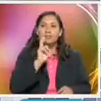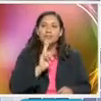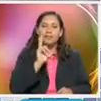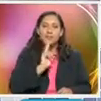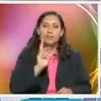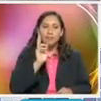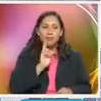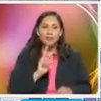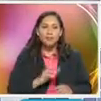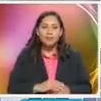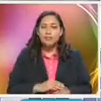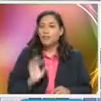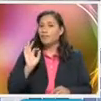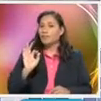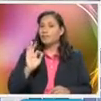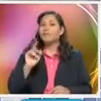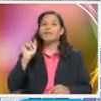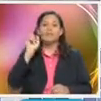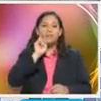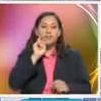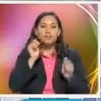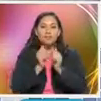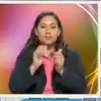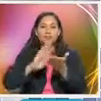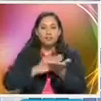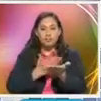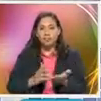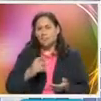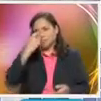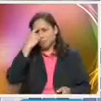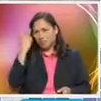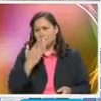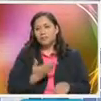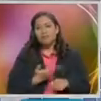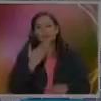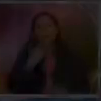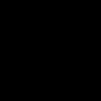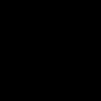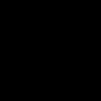rica. Combinada el tomate con la mayonesa, queda muy bien, muy fácil, ¿no? Chef, qué delicia. Qué bueno.